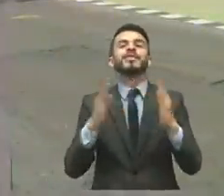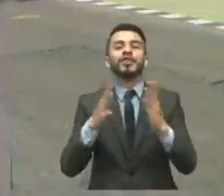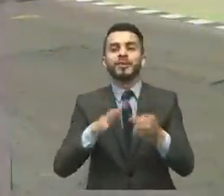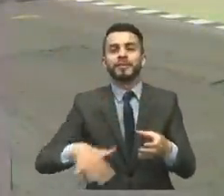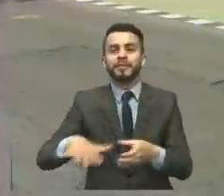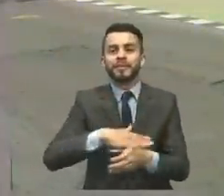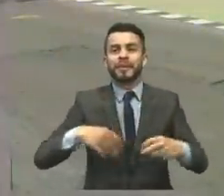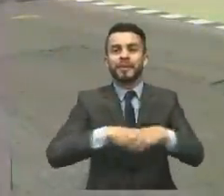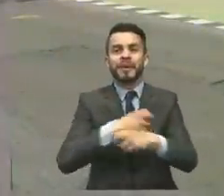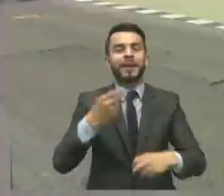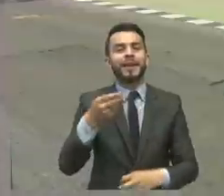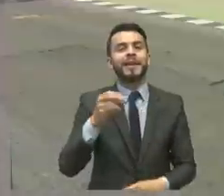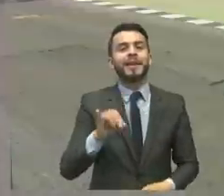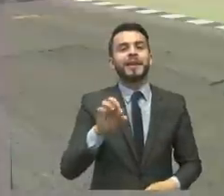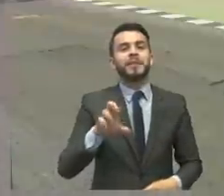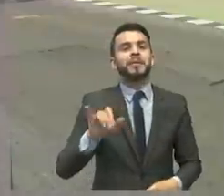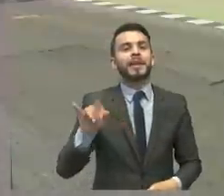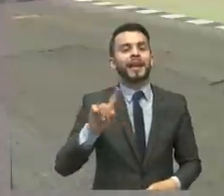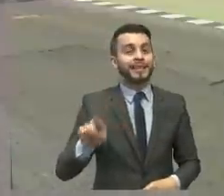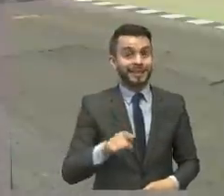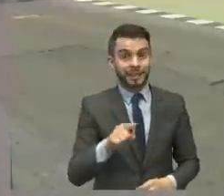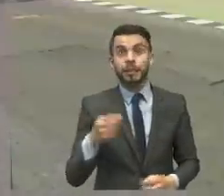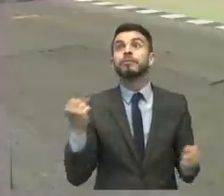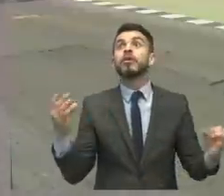La nueva Plaza de la Revolución de Bogotá.